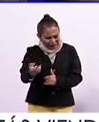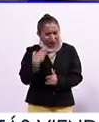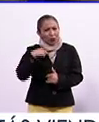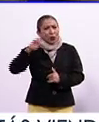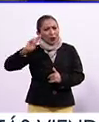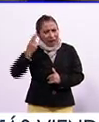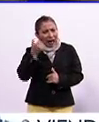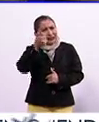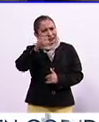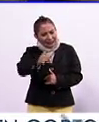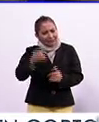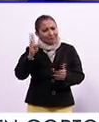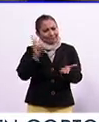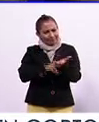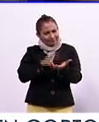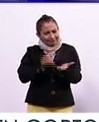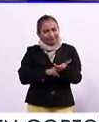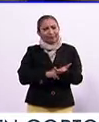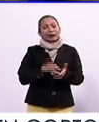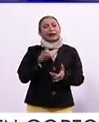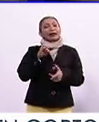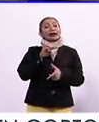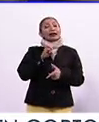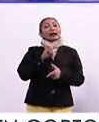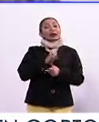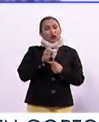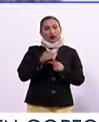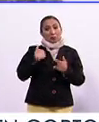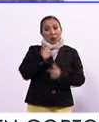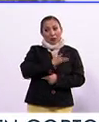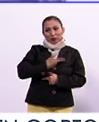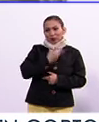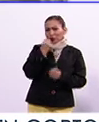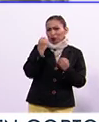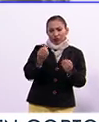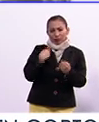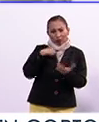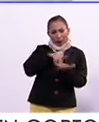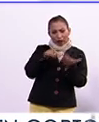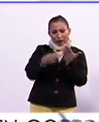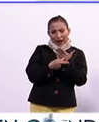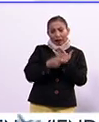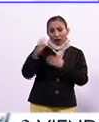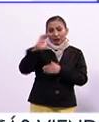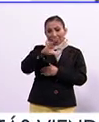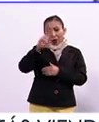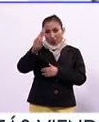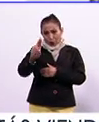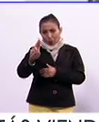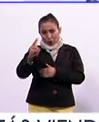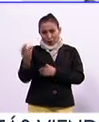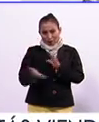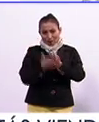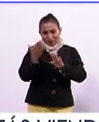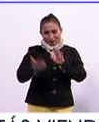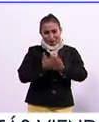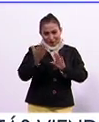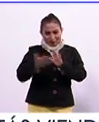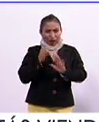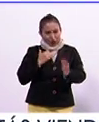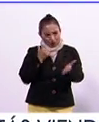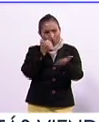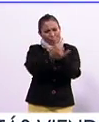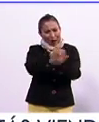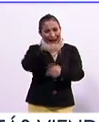una universidad. Entonces, pues me gustó muchísimo el proyecto de Ciudad Universitaria y